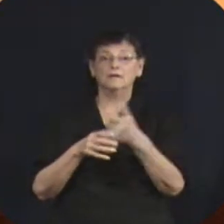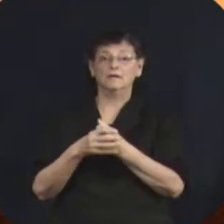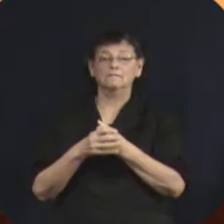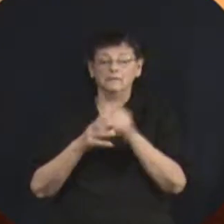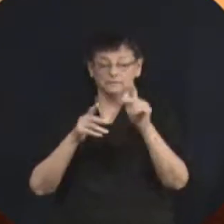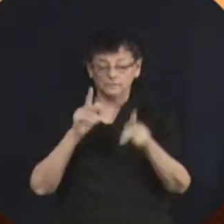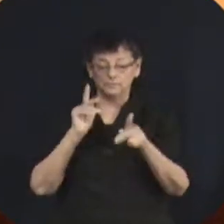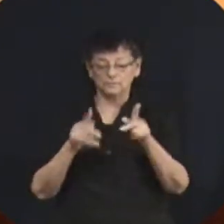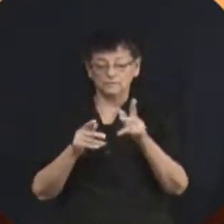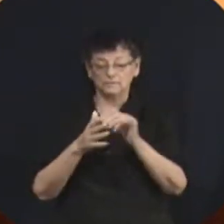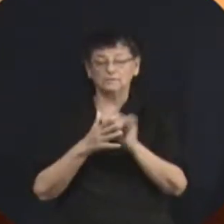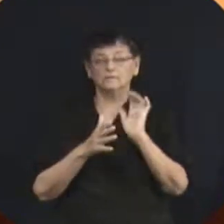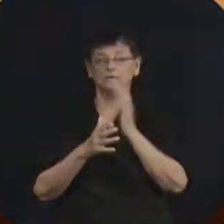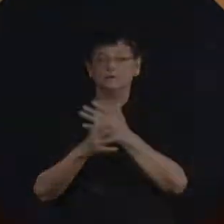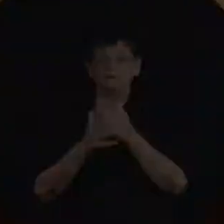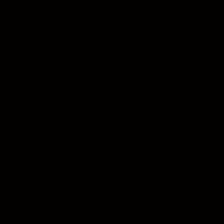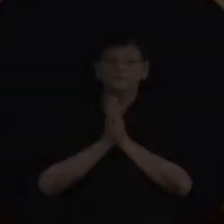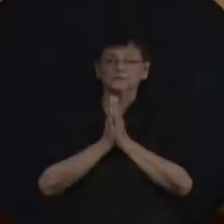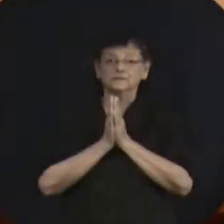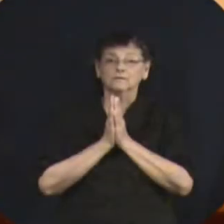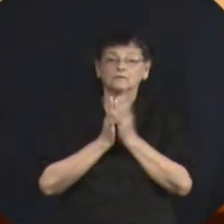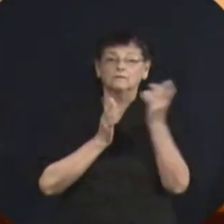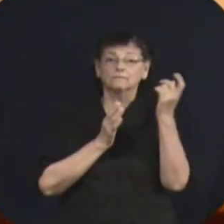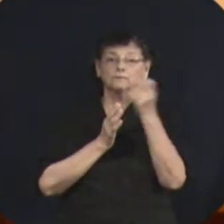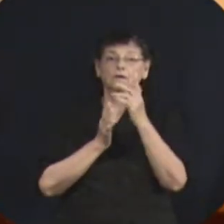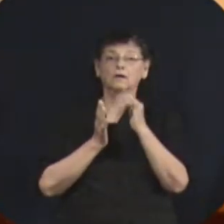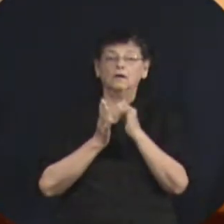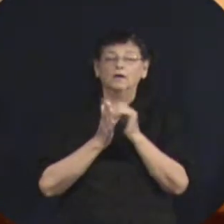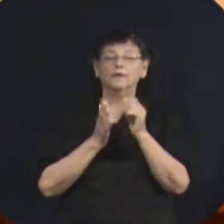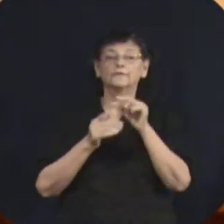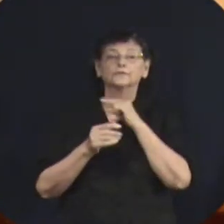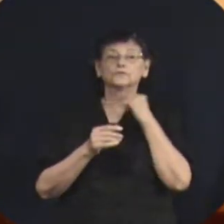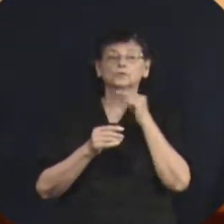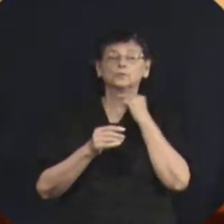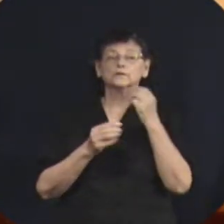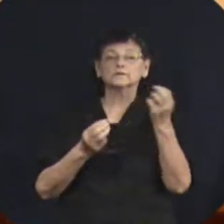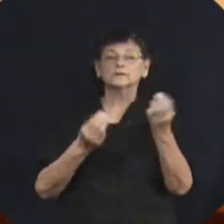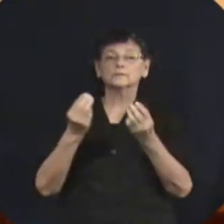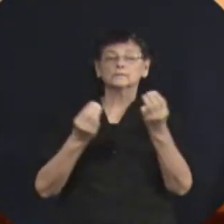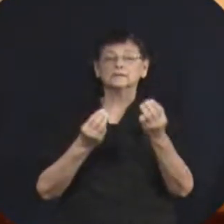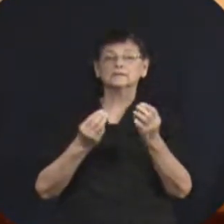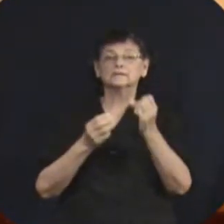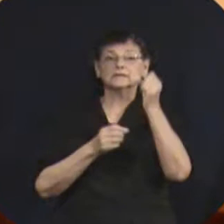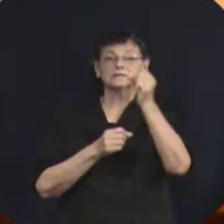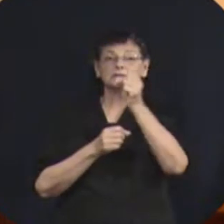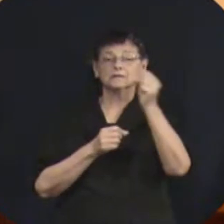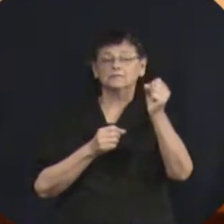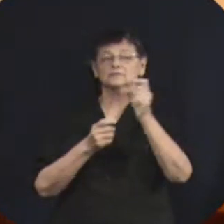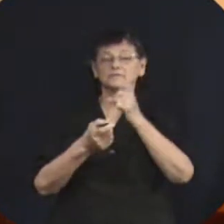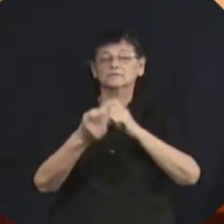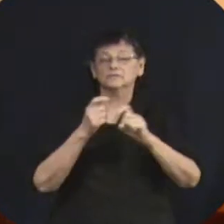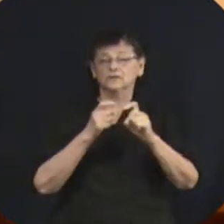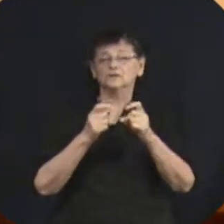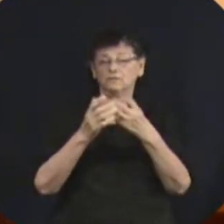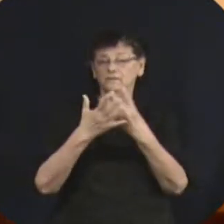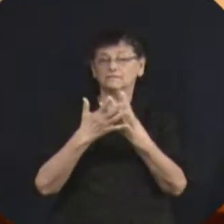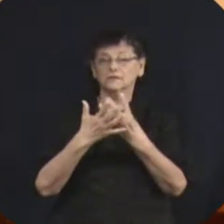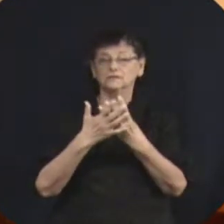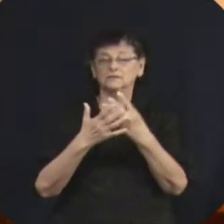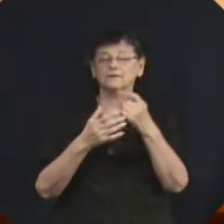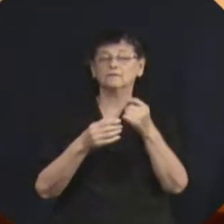las personas de nuestro mundo. Por todos los sacerdotes y ministros del sacramento de la reconciliación,